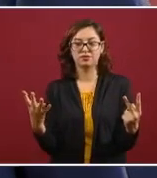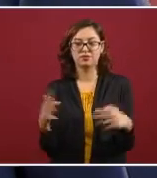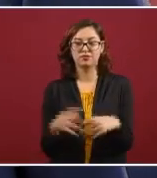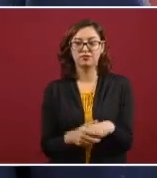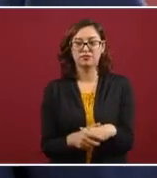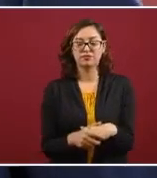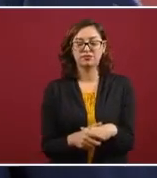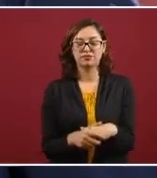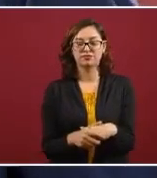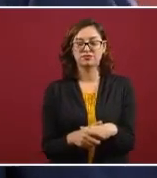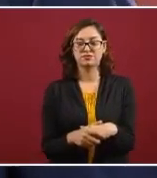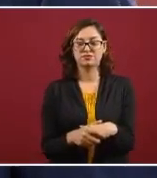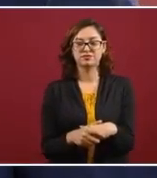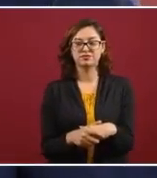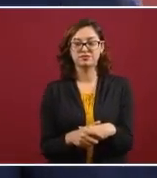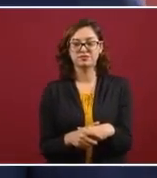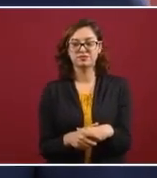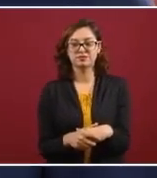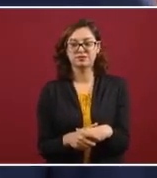Entra nuestro